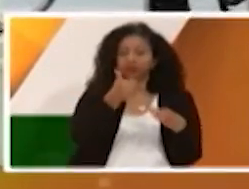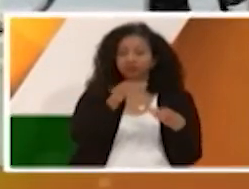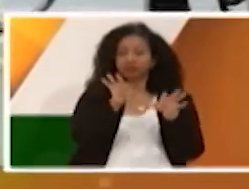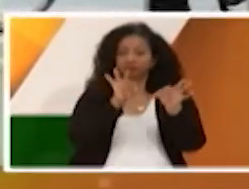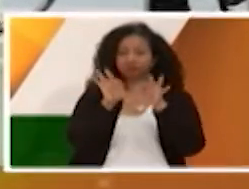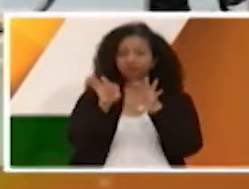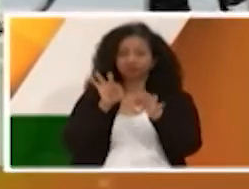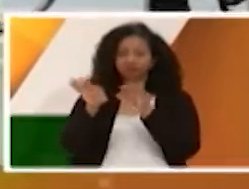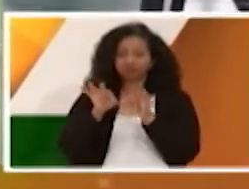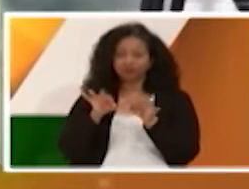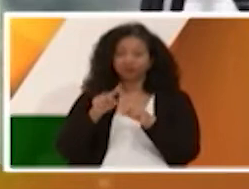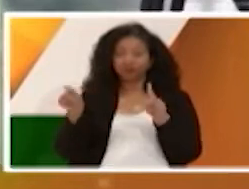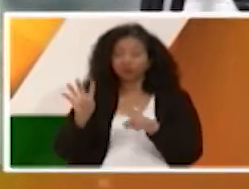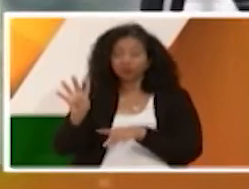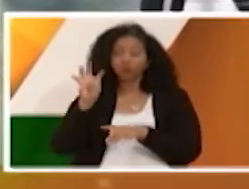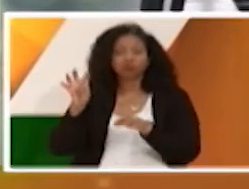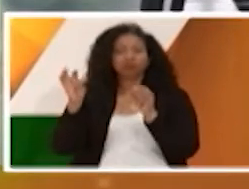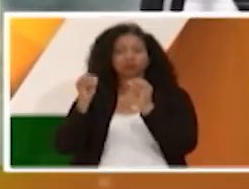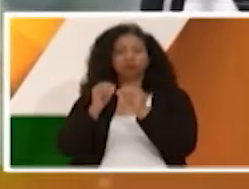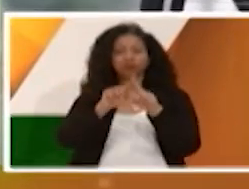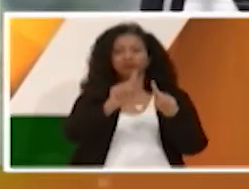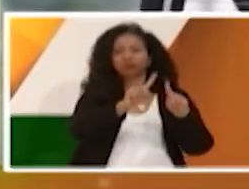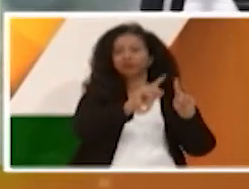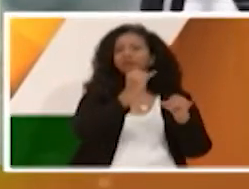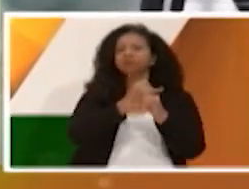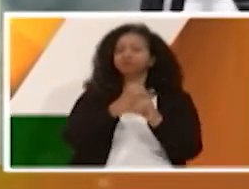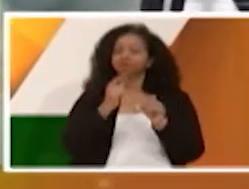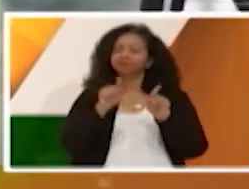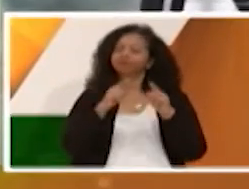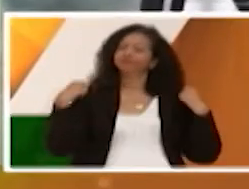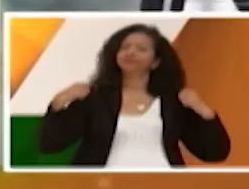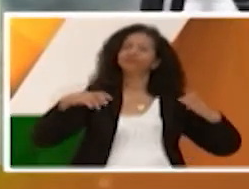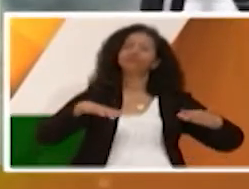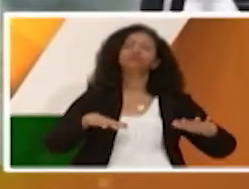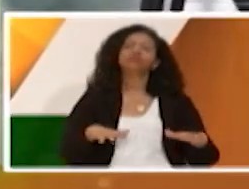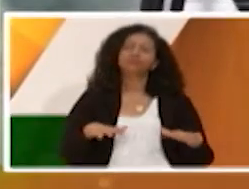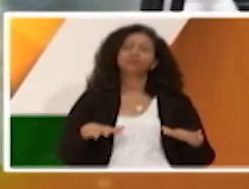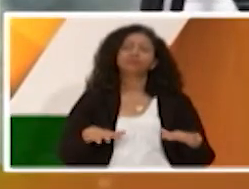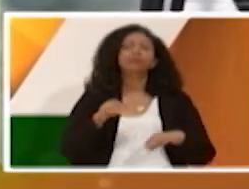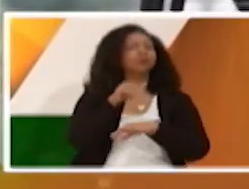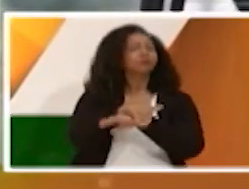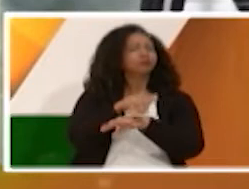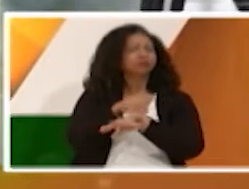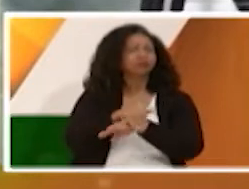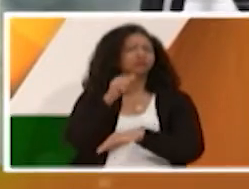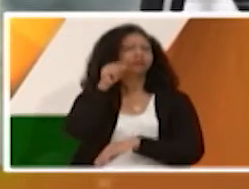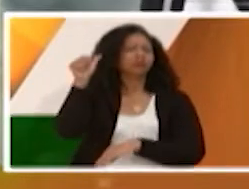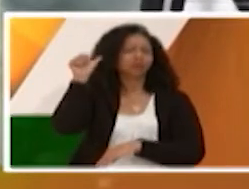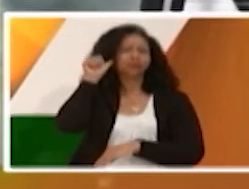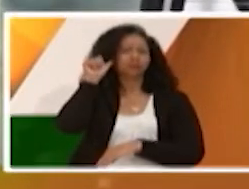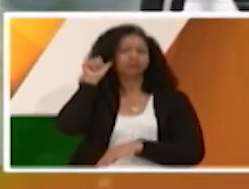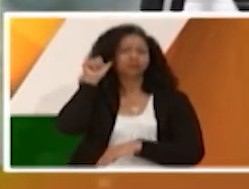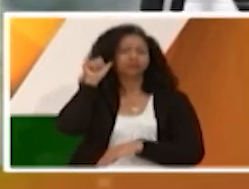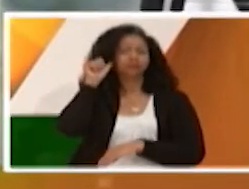de 400 atletas de diferentes instituciones. Anoche, especialmente, la